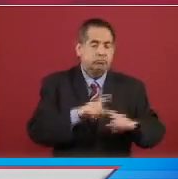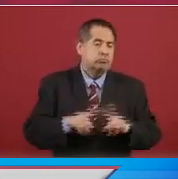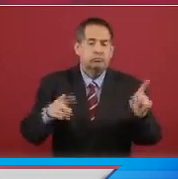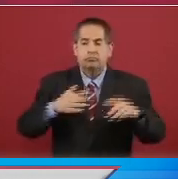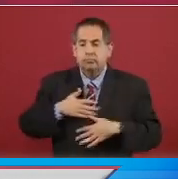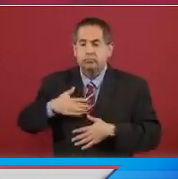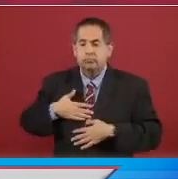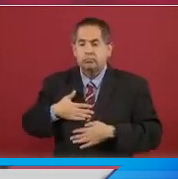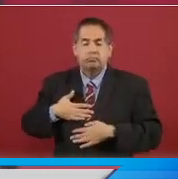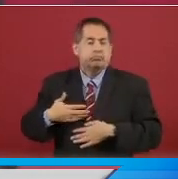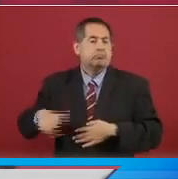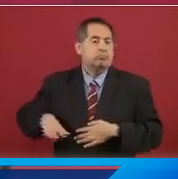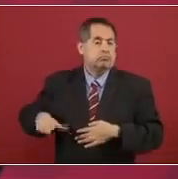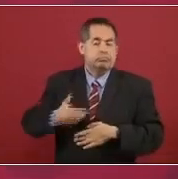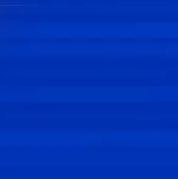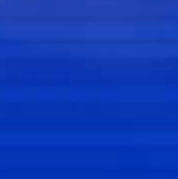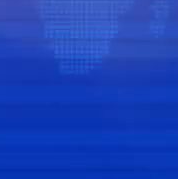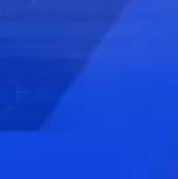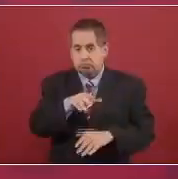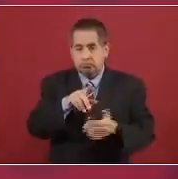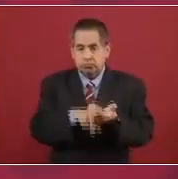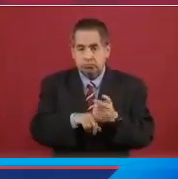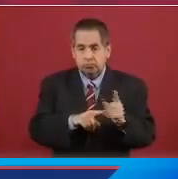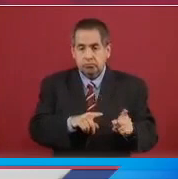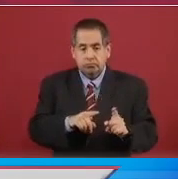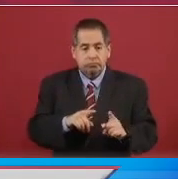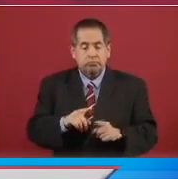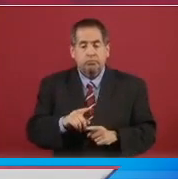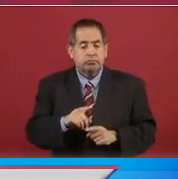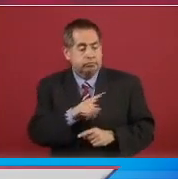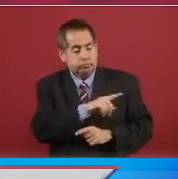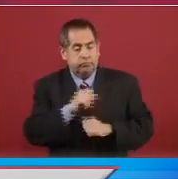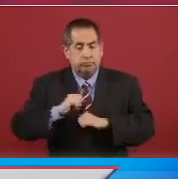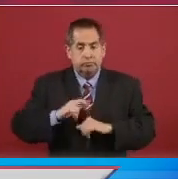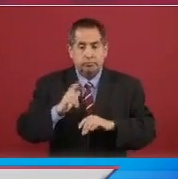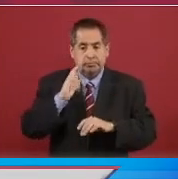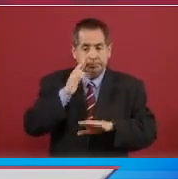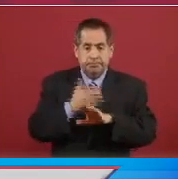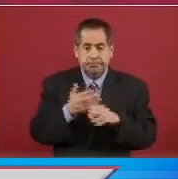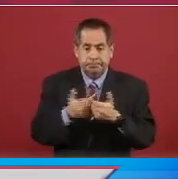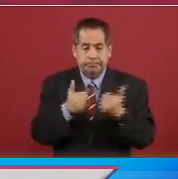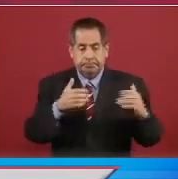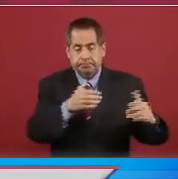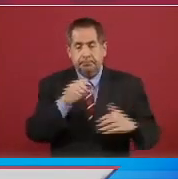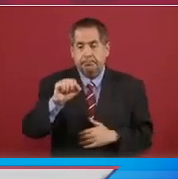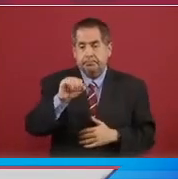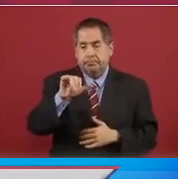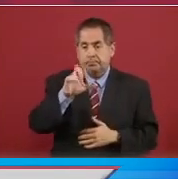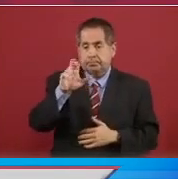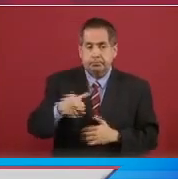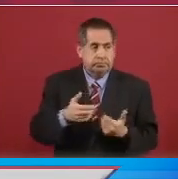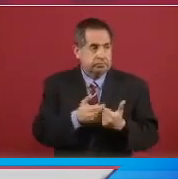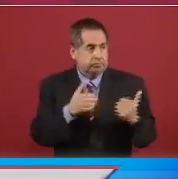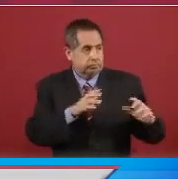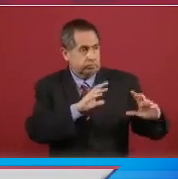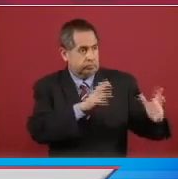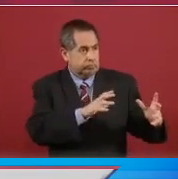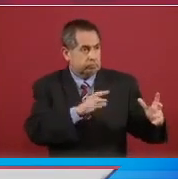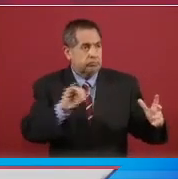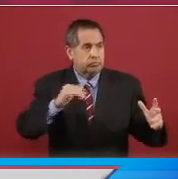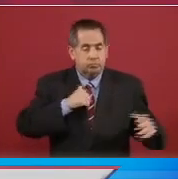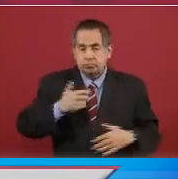resolución de problemas al interior de los partidos. Corrupción en el Poder Judicial. Sí estamos